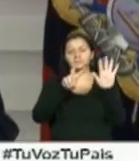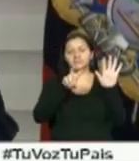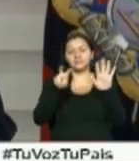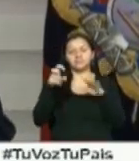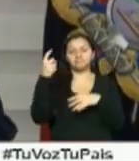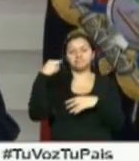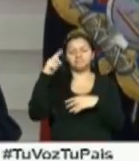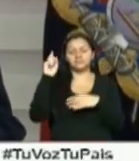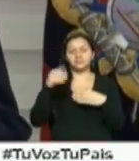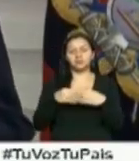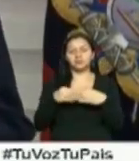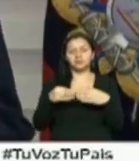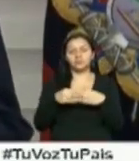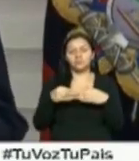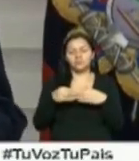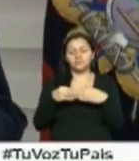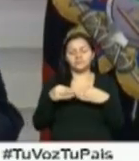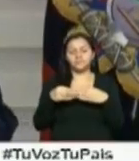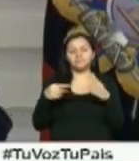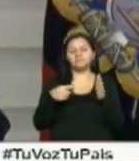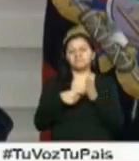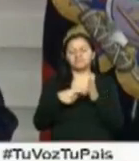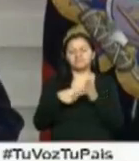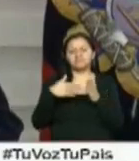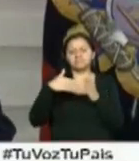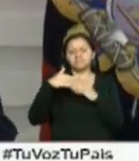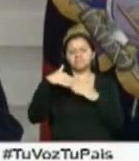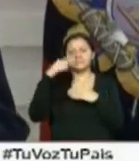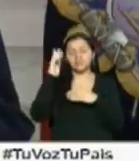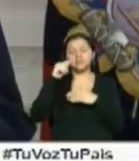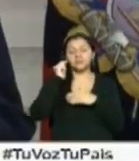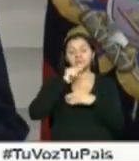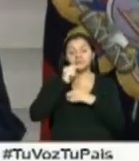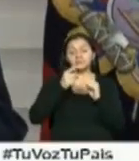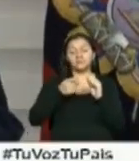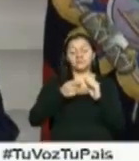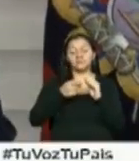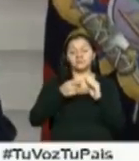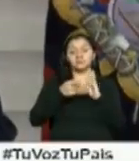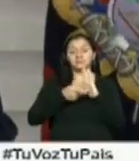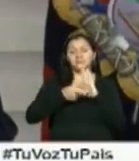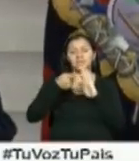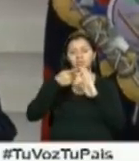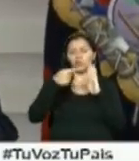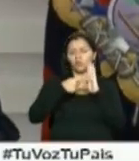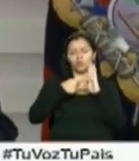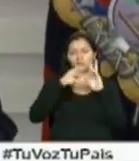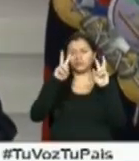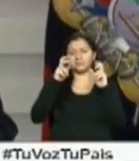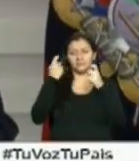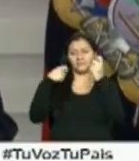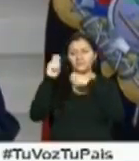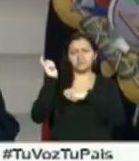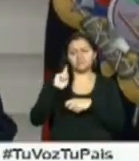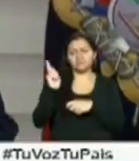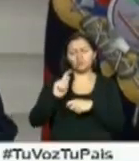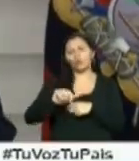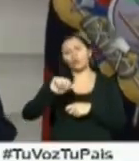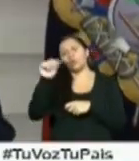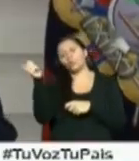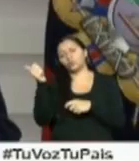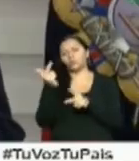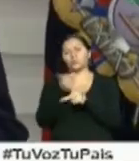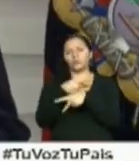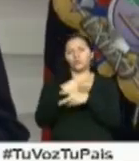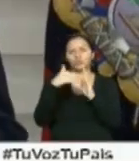dólares en exportaciones, nuestro principal destino no petrolero, que representa nuestro principal destino para